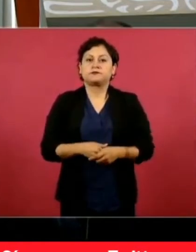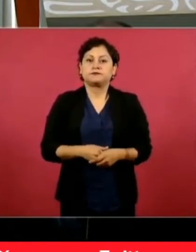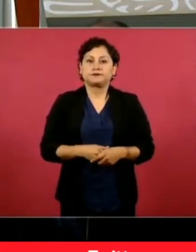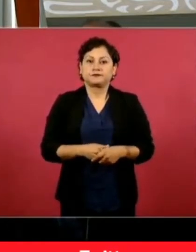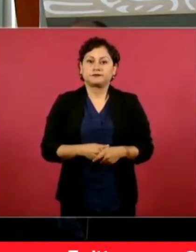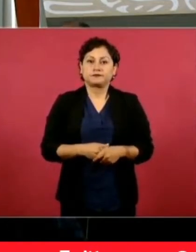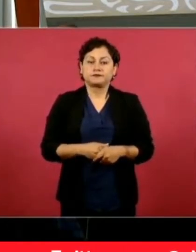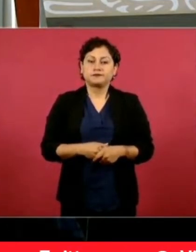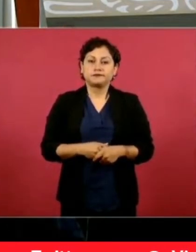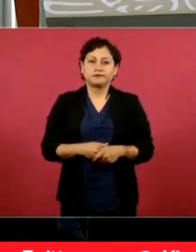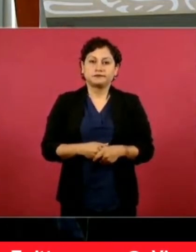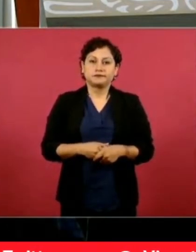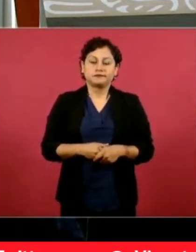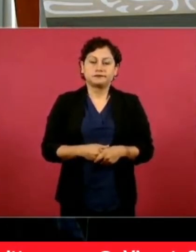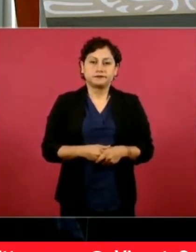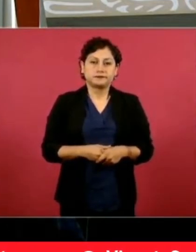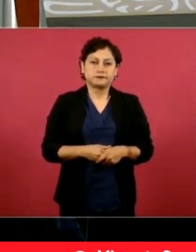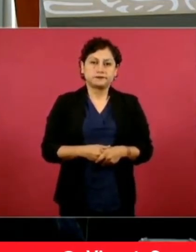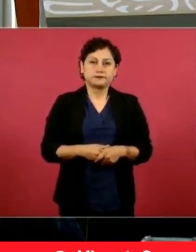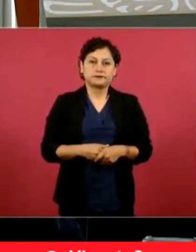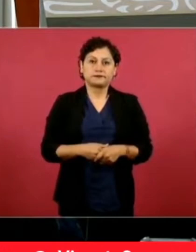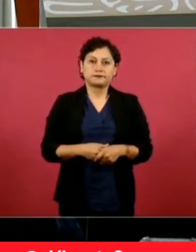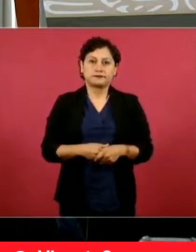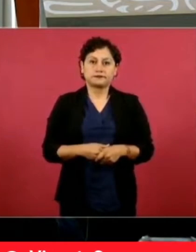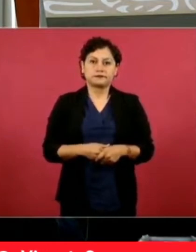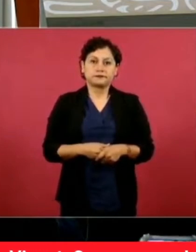Y hay que, pues, también